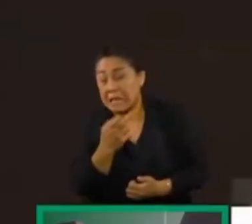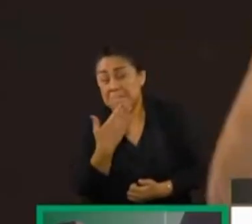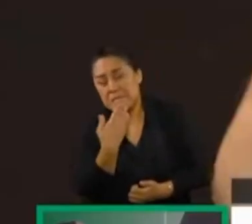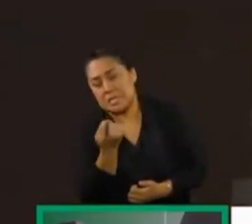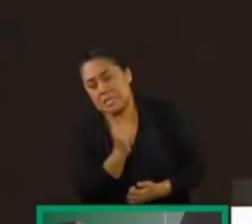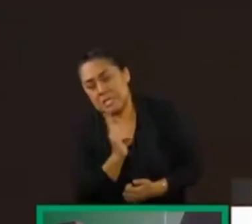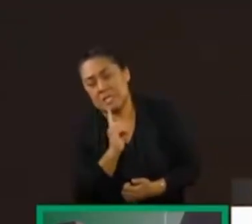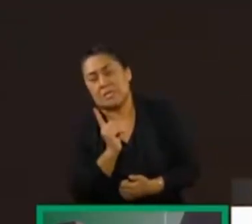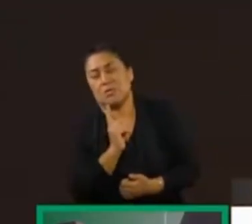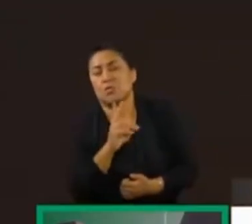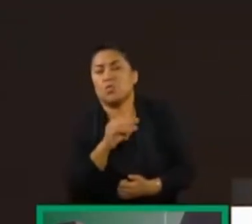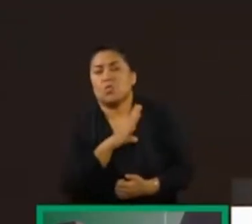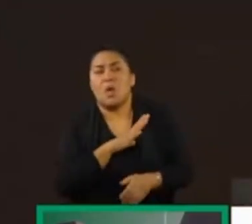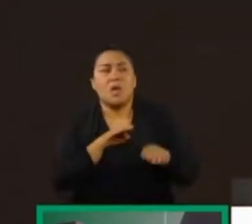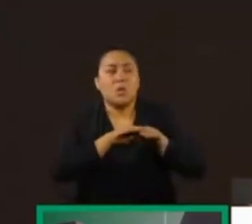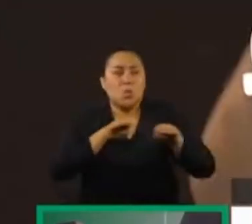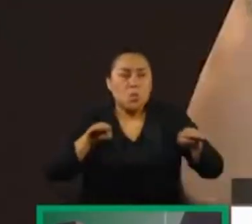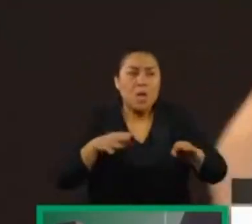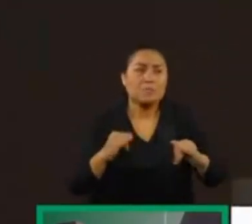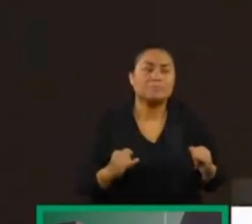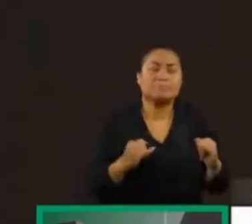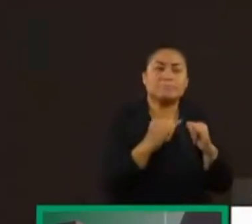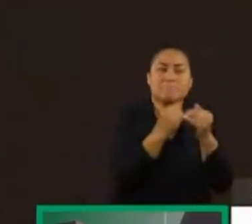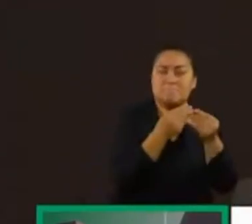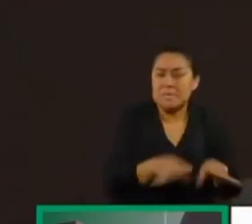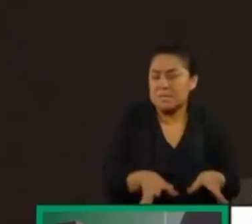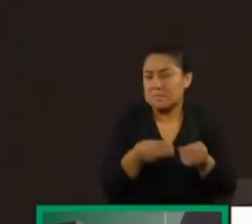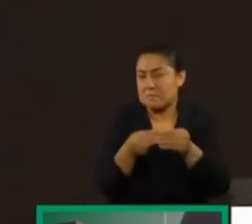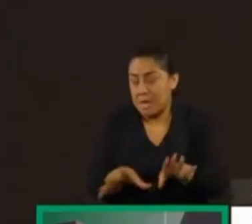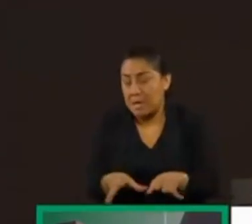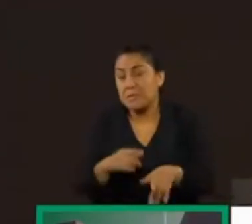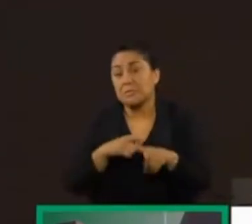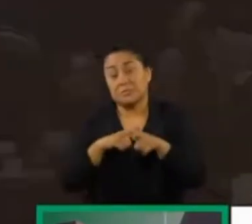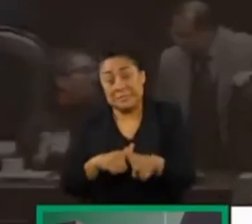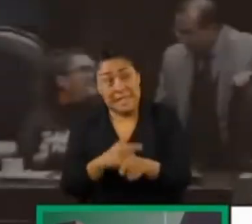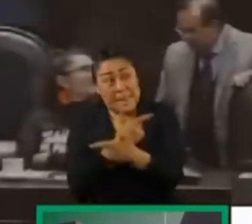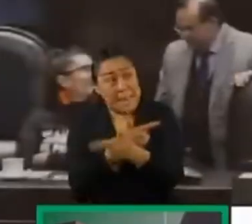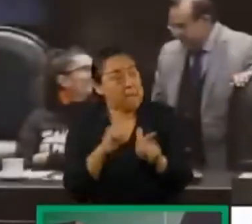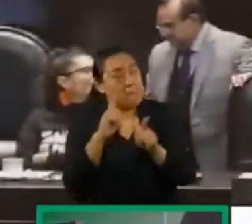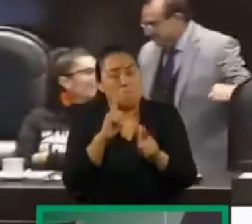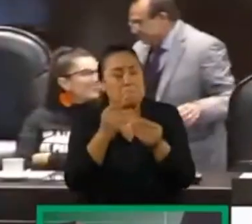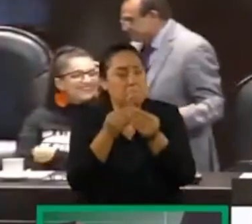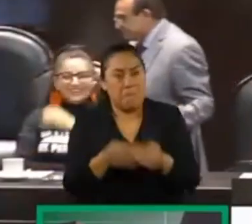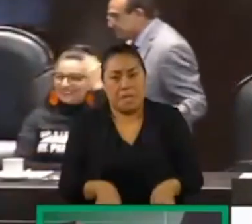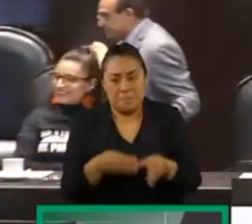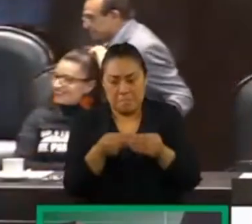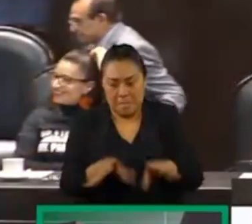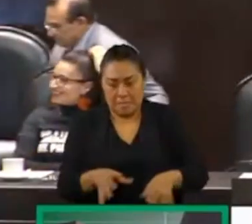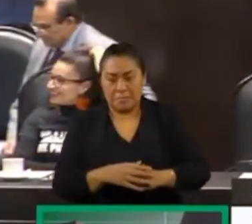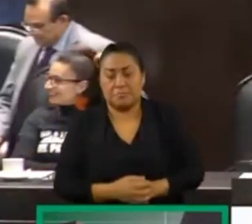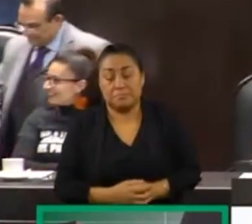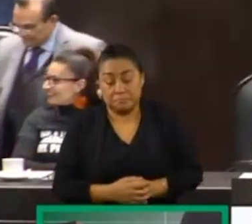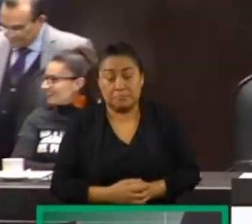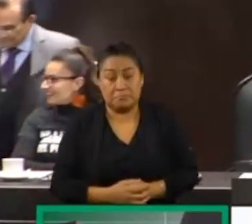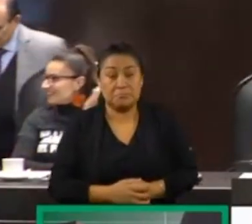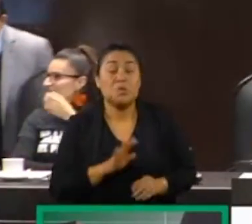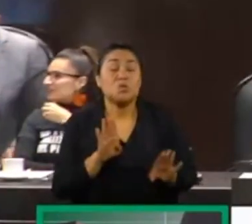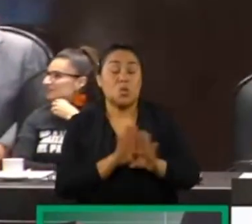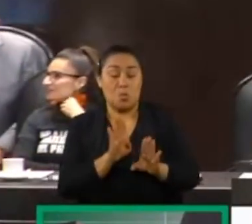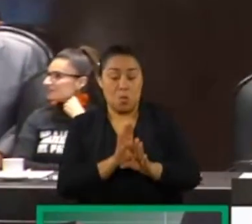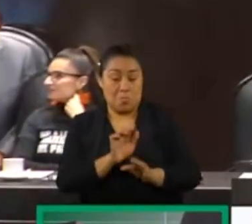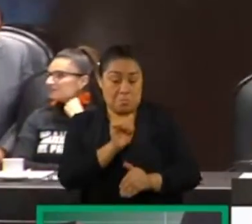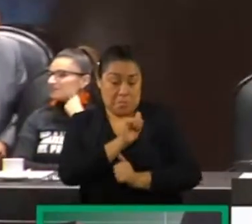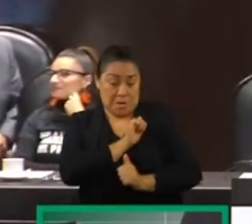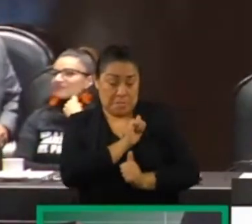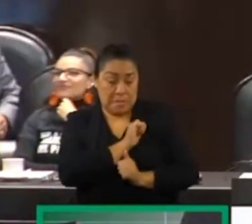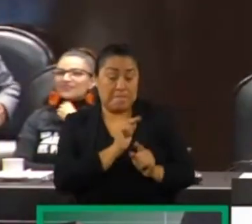democracia, que envenenó nuestras instituciones y que hoy envenena nuestras libertades. Miren, es 1 litro de militarización.